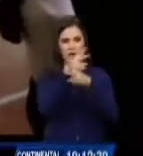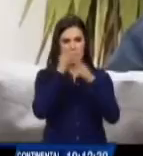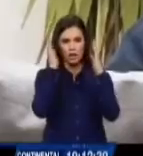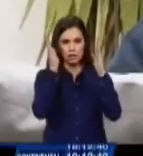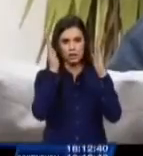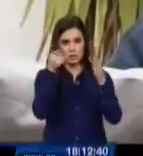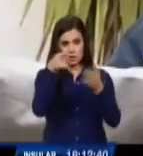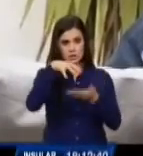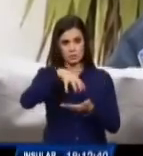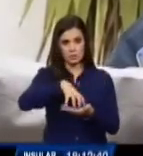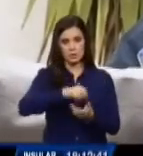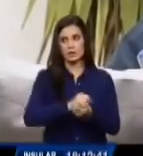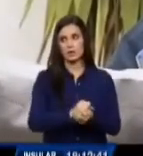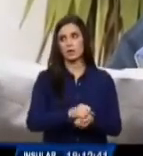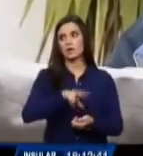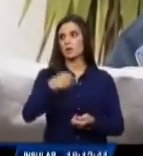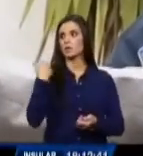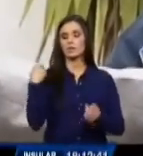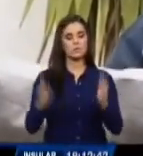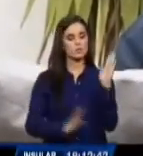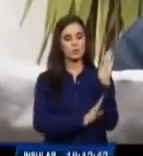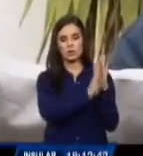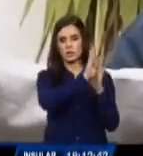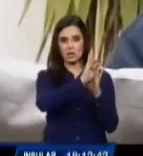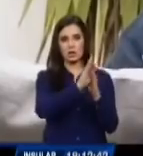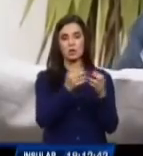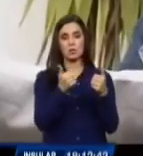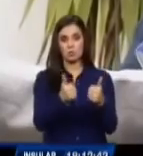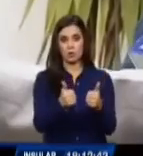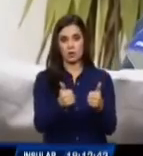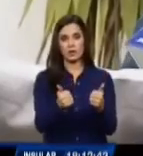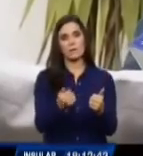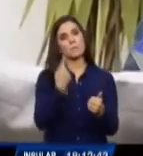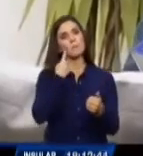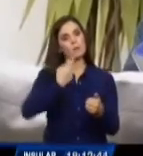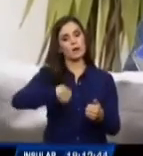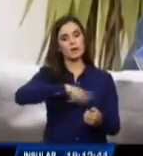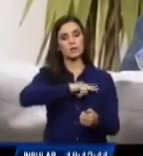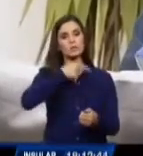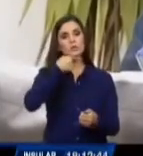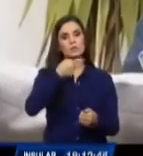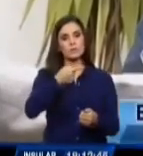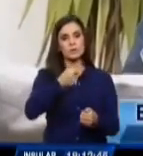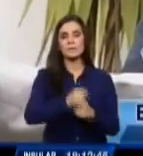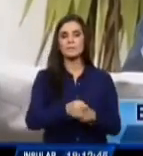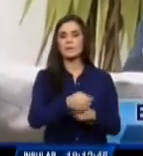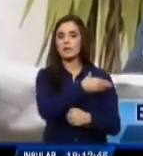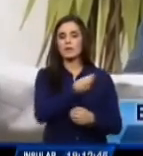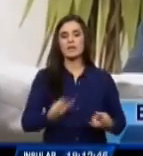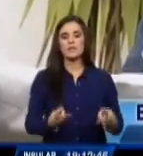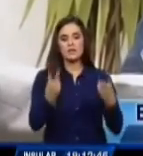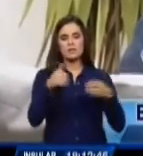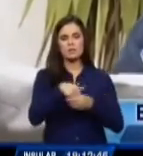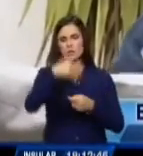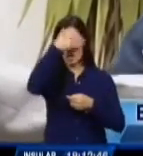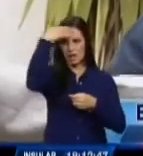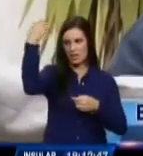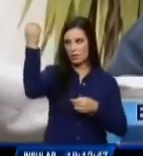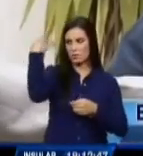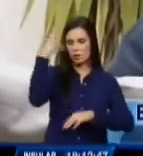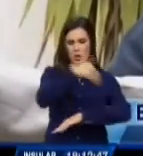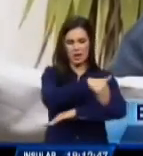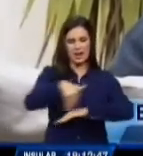Quispe. No tenemos un desarrollo amigable y sustentable para nuestros pueblos. Vivimos en el olvido. Las